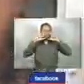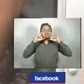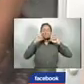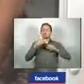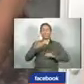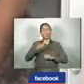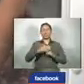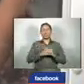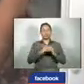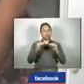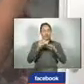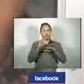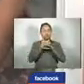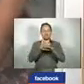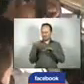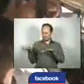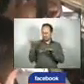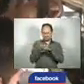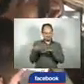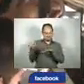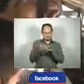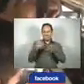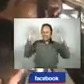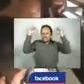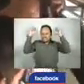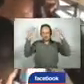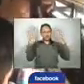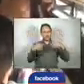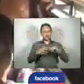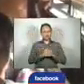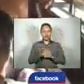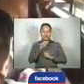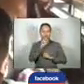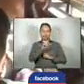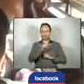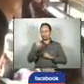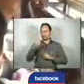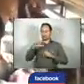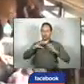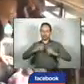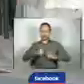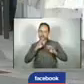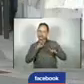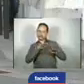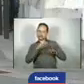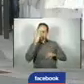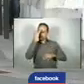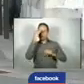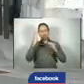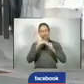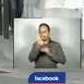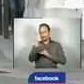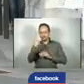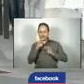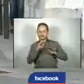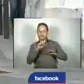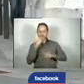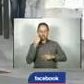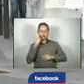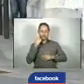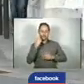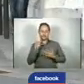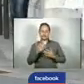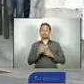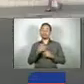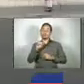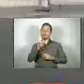mascarilla y el transporte público sobrecargado, situación que preocupa a las autoridades y a la población. Por ello insisten en la necesidad